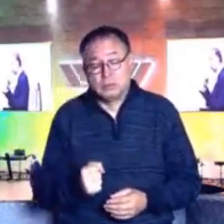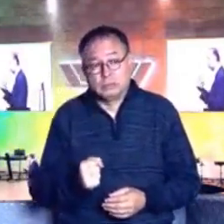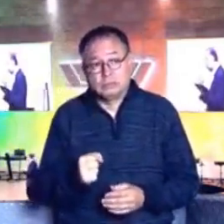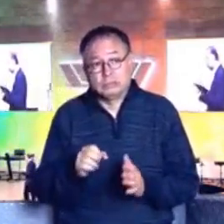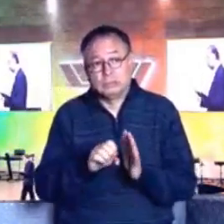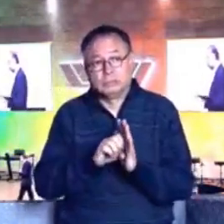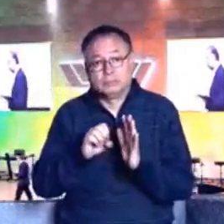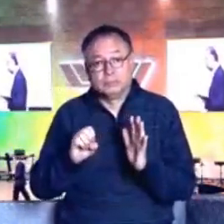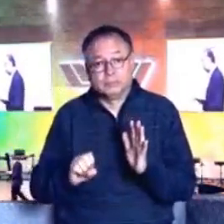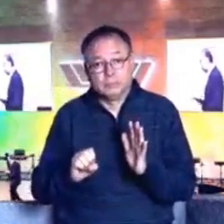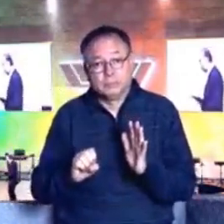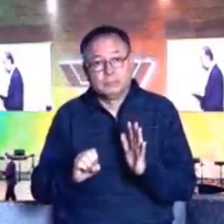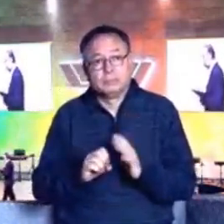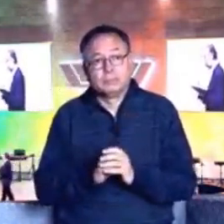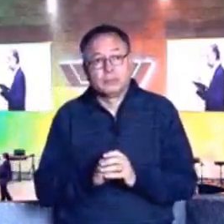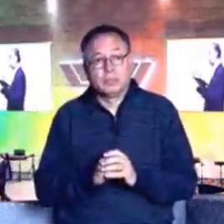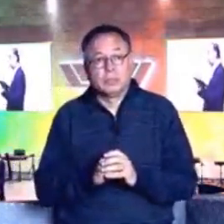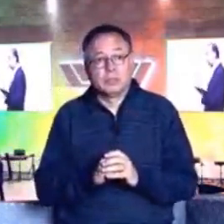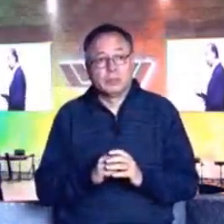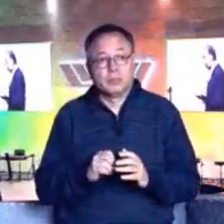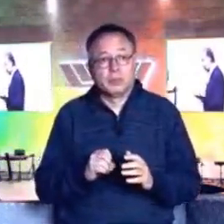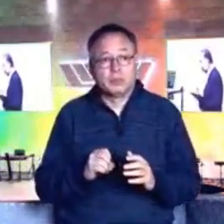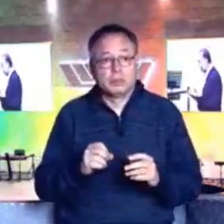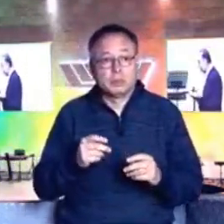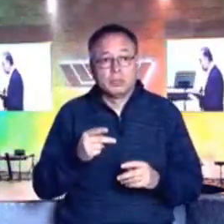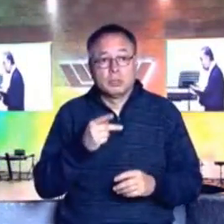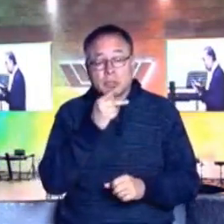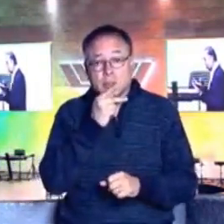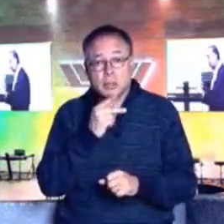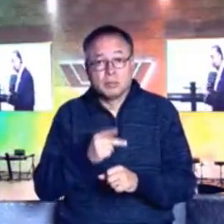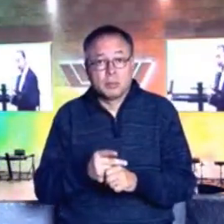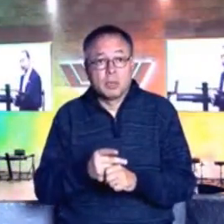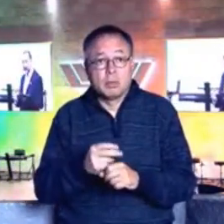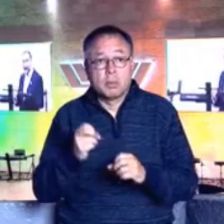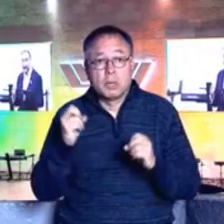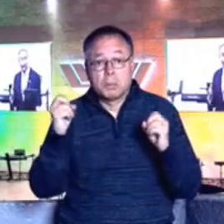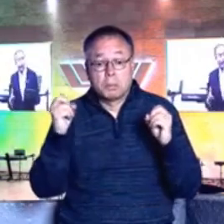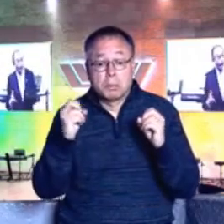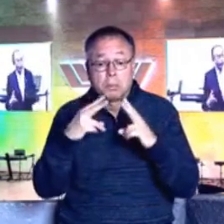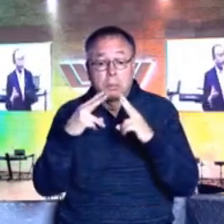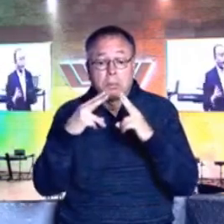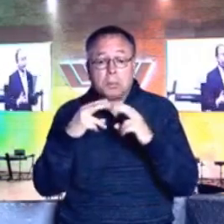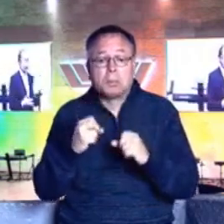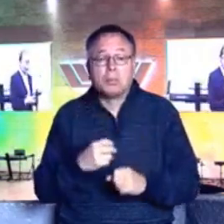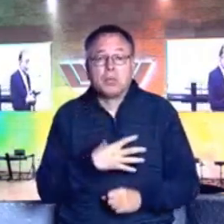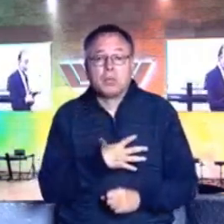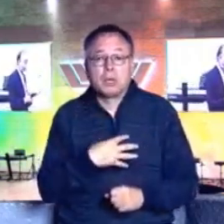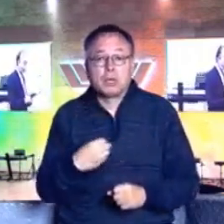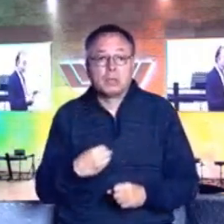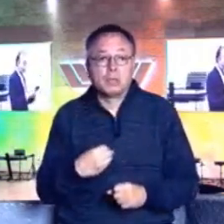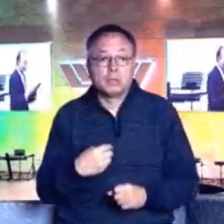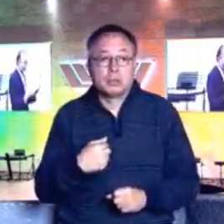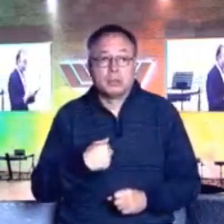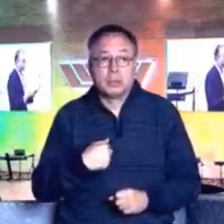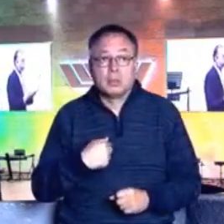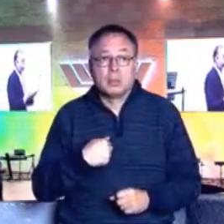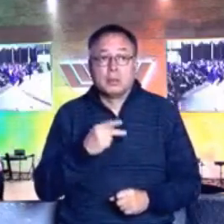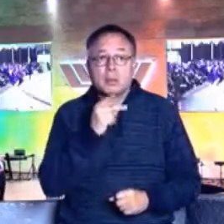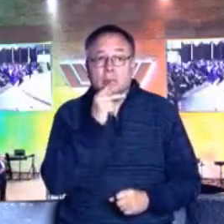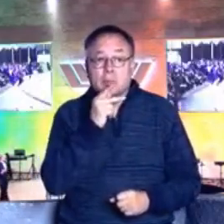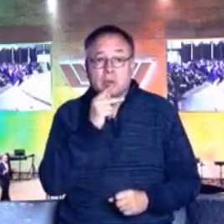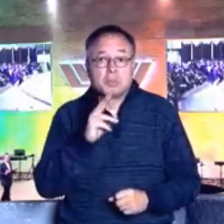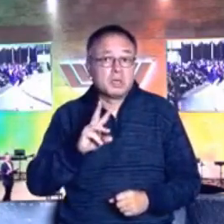muchas veces participar porque de repente aparece el hijo y dice es que en 15 años mi padre nunca me dio ni un